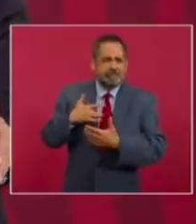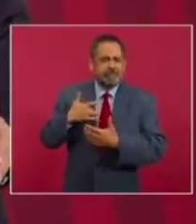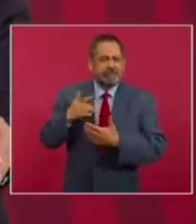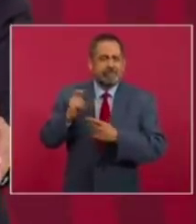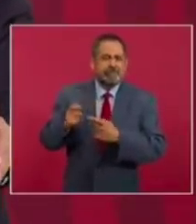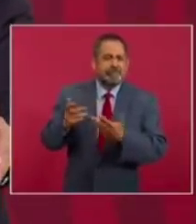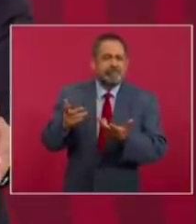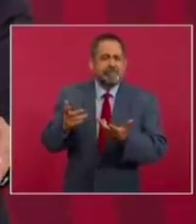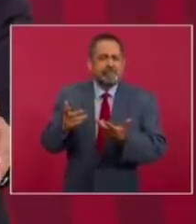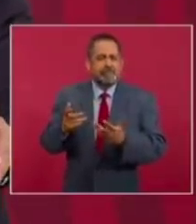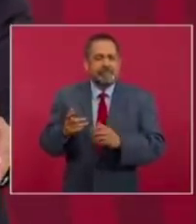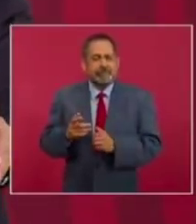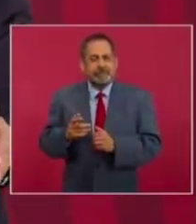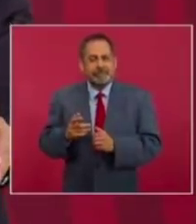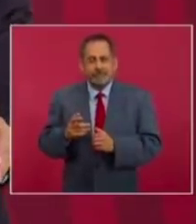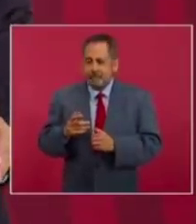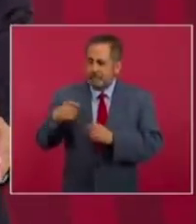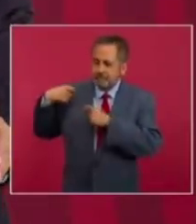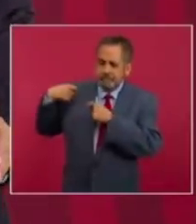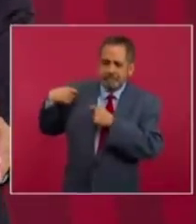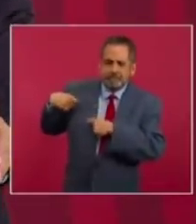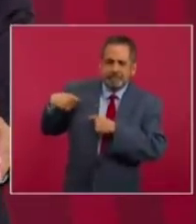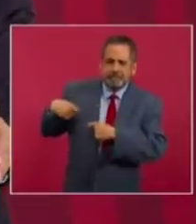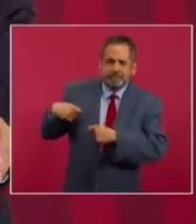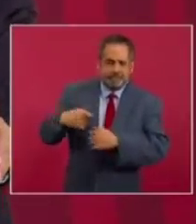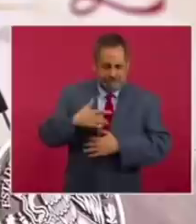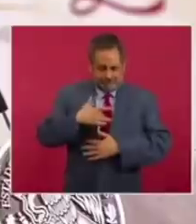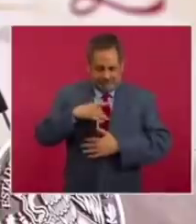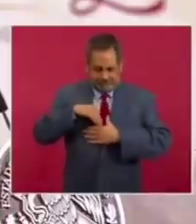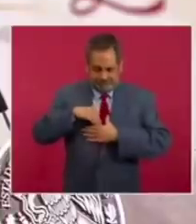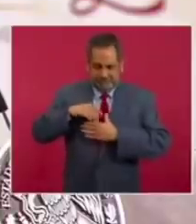lo que se transmite de generación en generación,